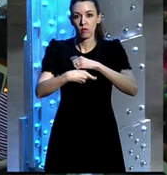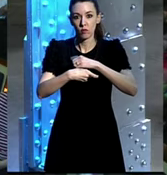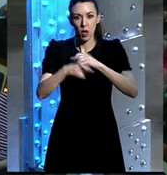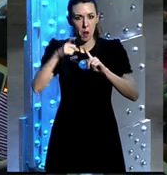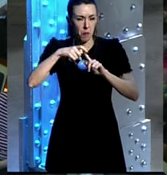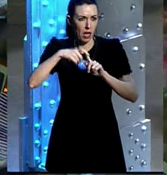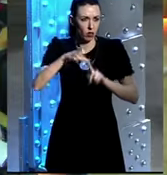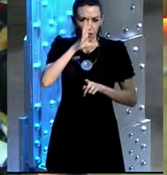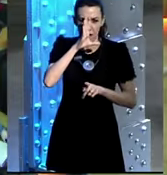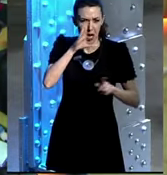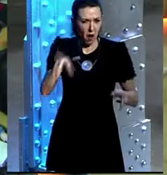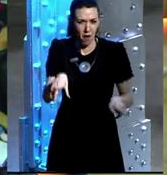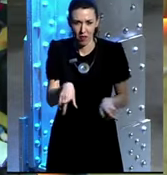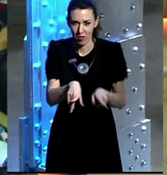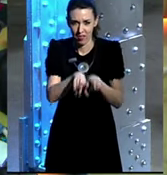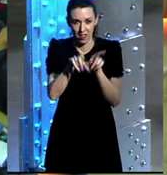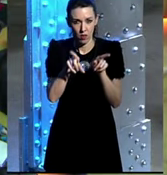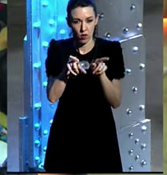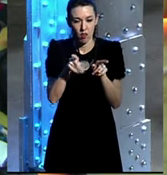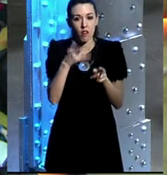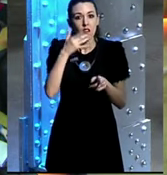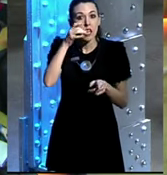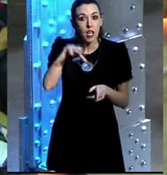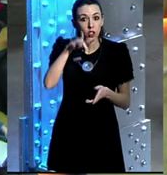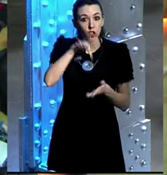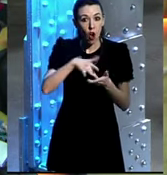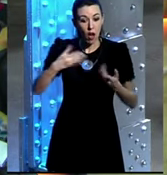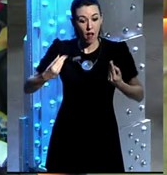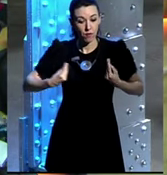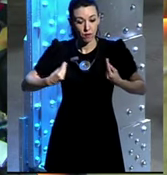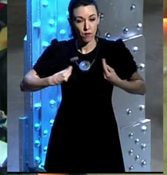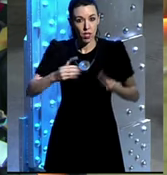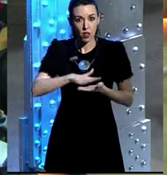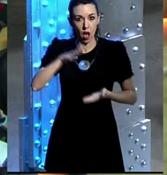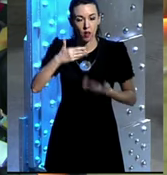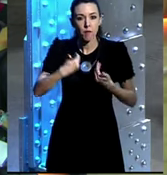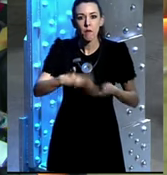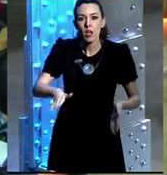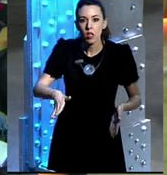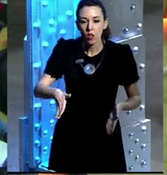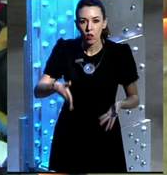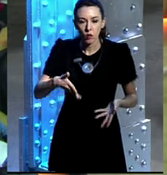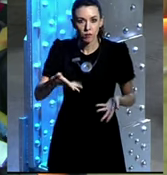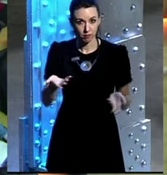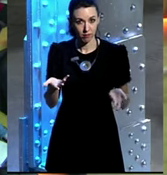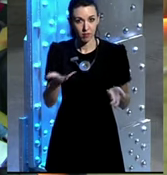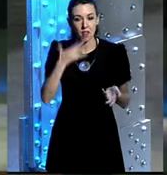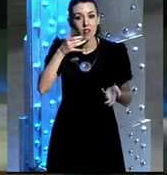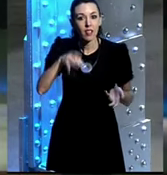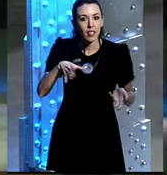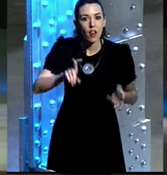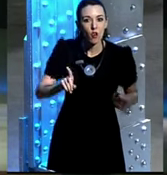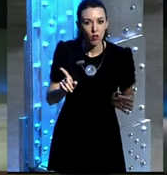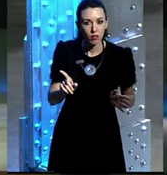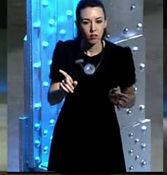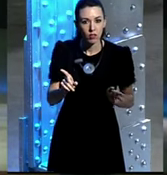en mayo, en febrero, ¿quién en algún momento no se ha perdido? ¿Quién en algún